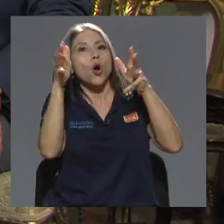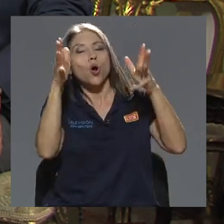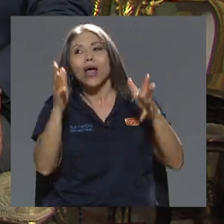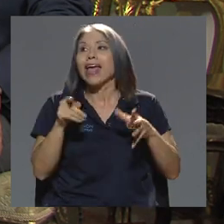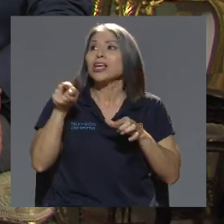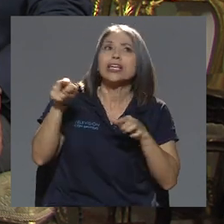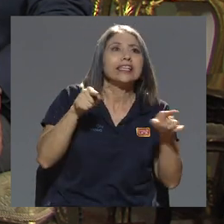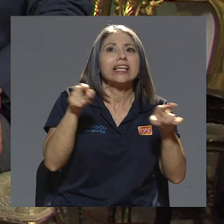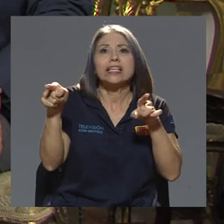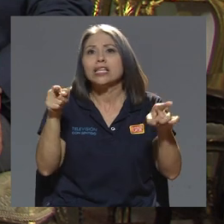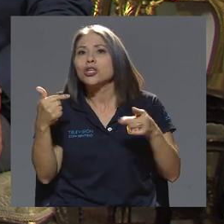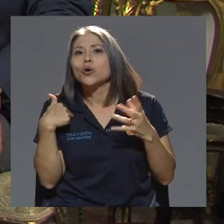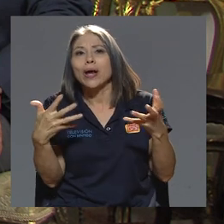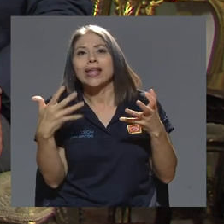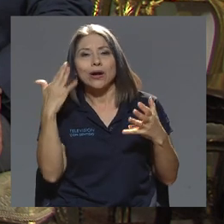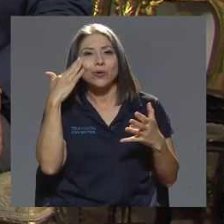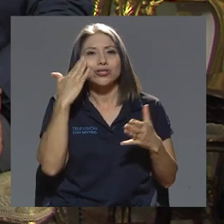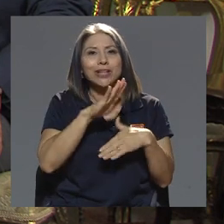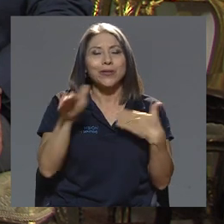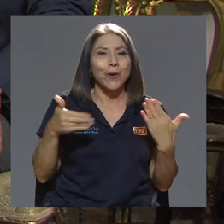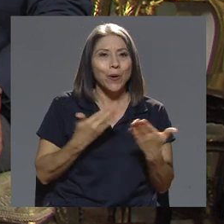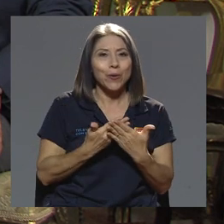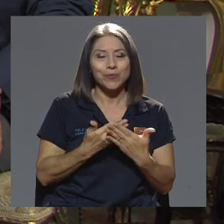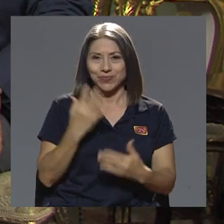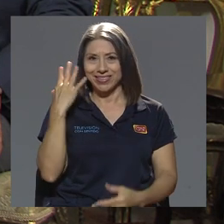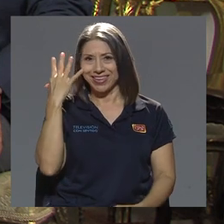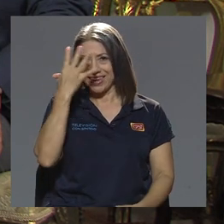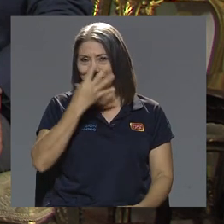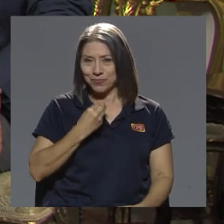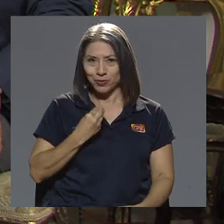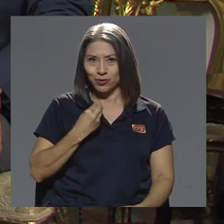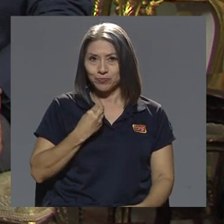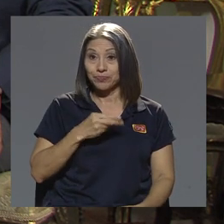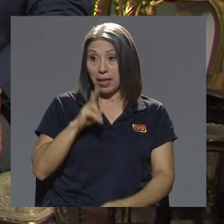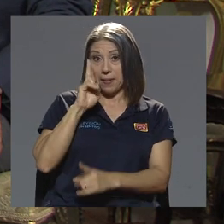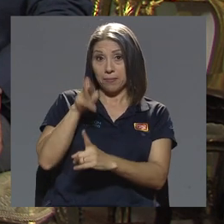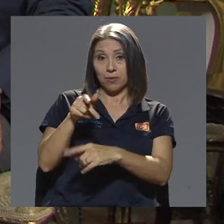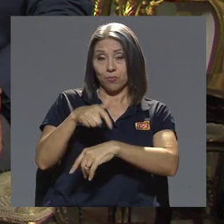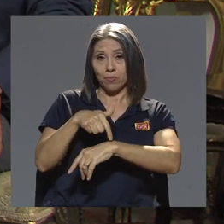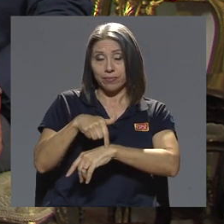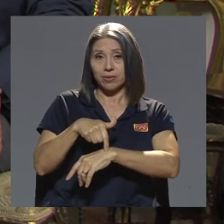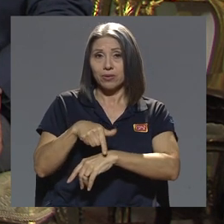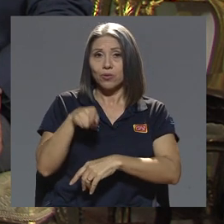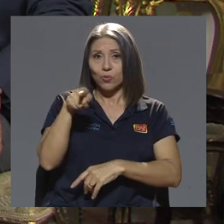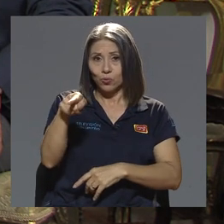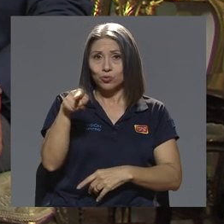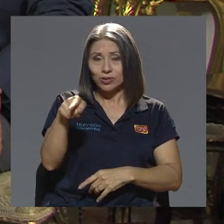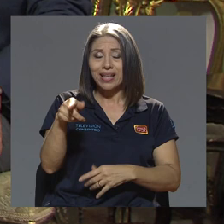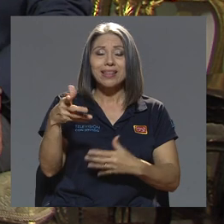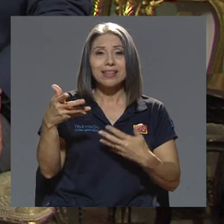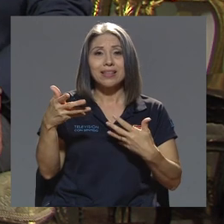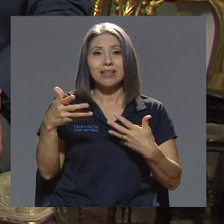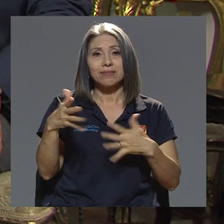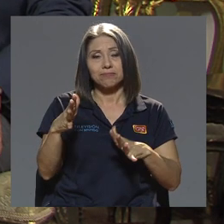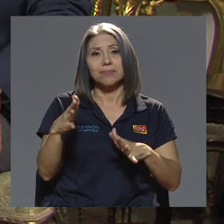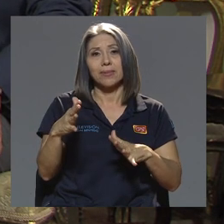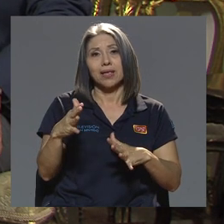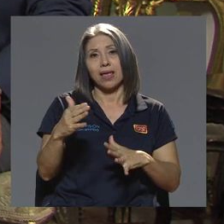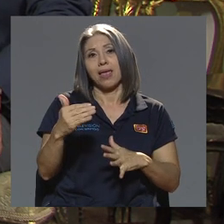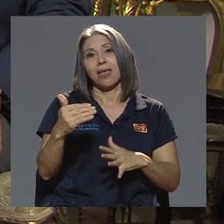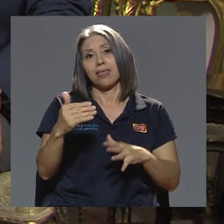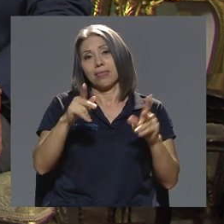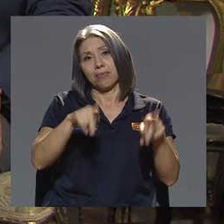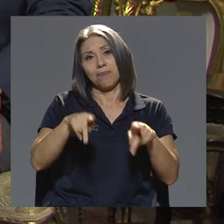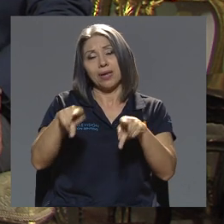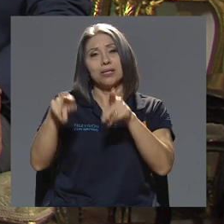todo. Qué hermoso. Doña Gloria, y en ese mismo momento usted tenía del otro lado personas que eran